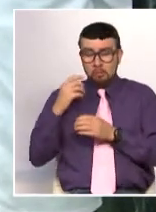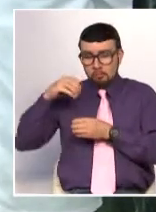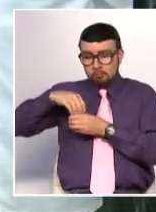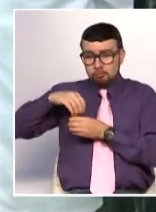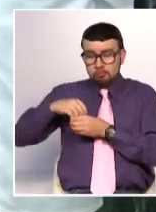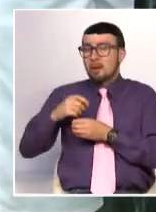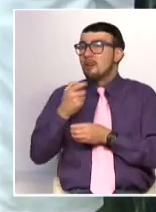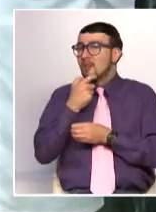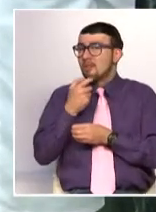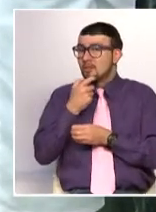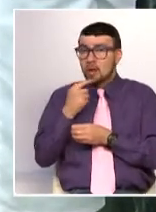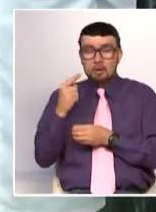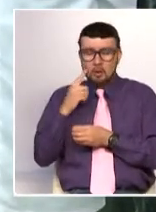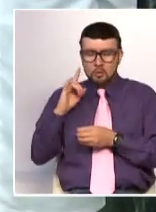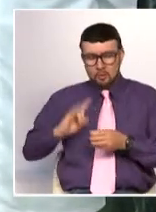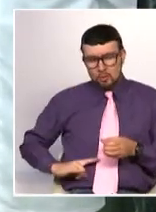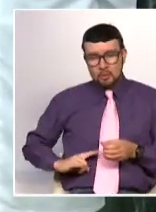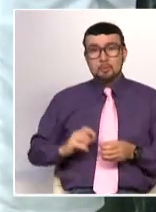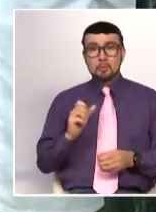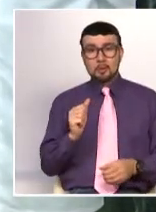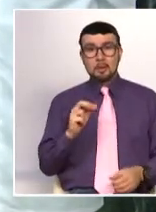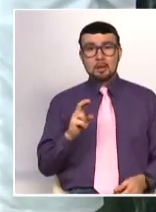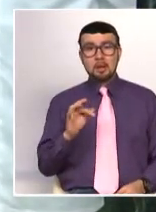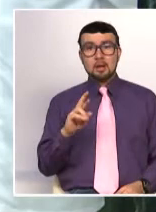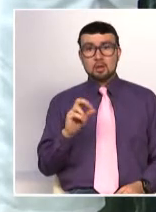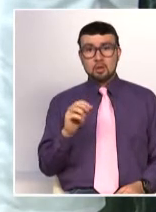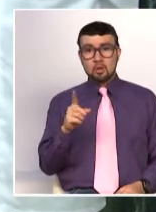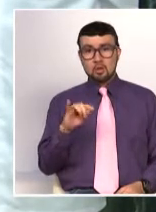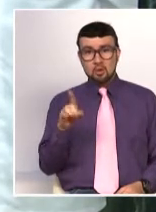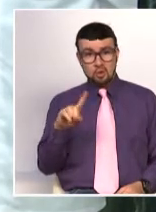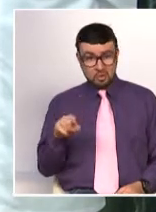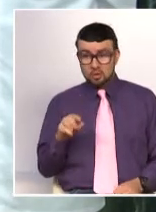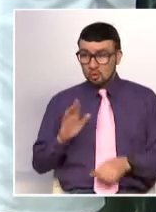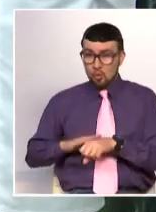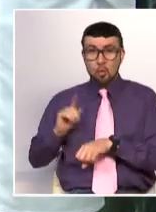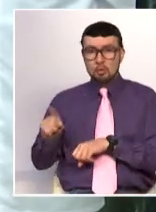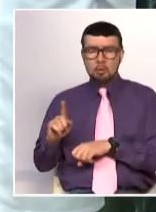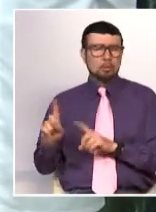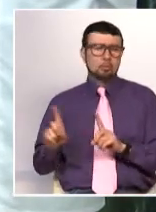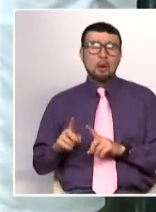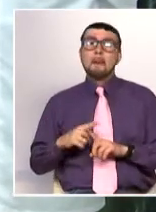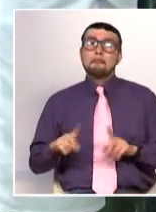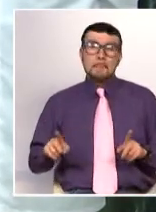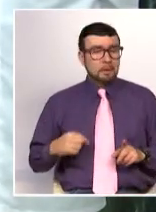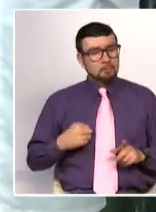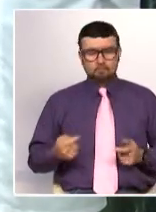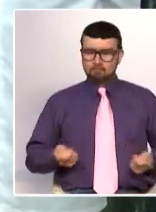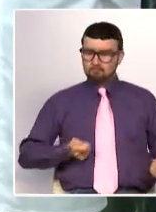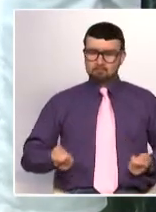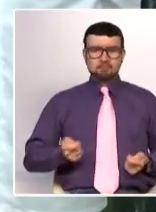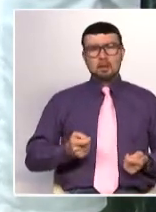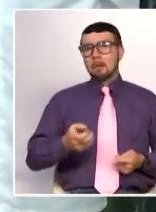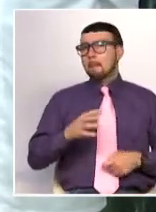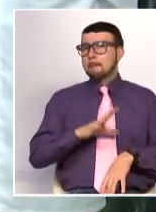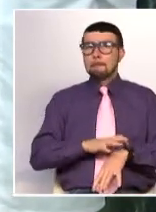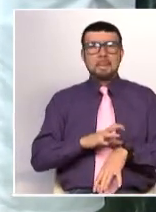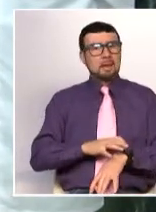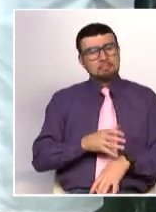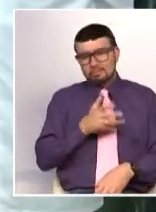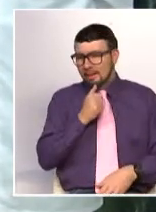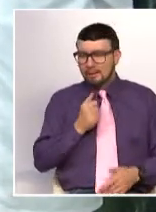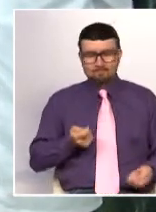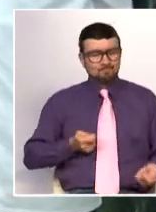pero sí estoy diciendo que se acumula en las articulaciones y no me va a dejar funcionar los medicamentos en las